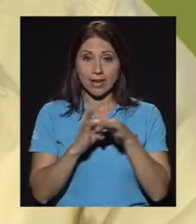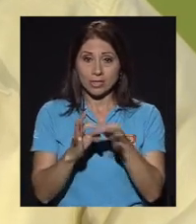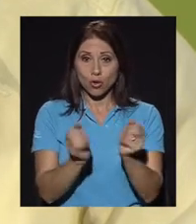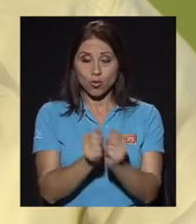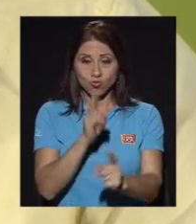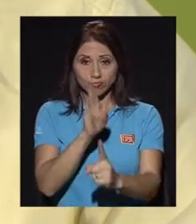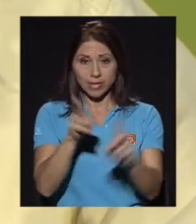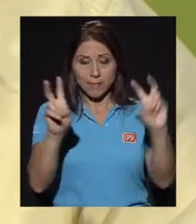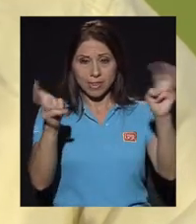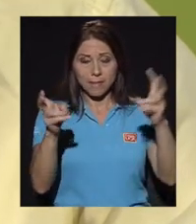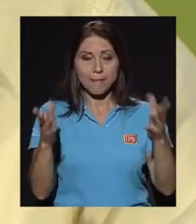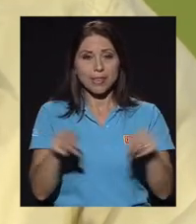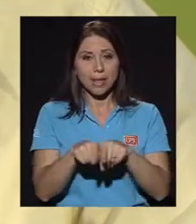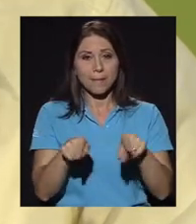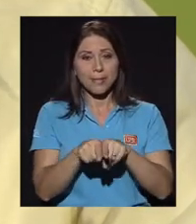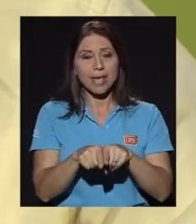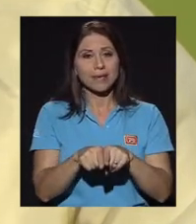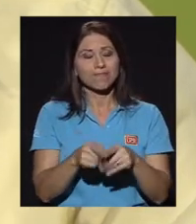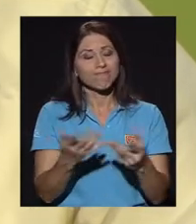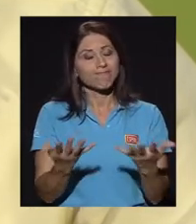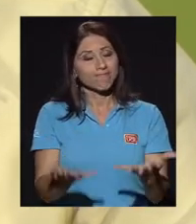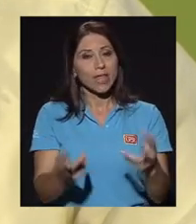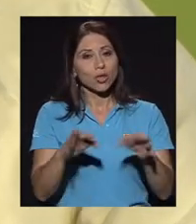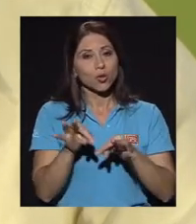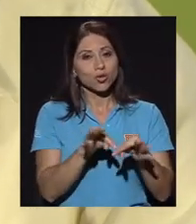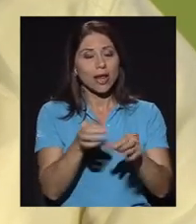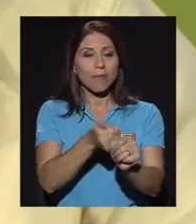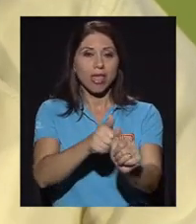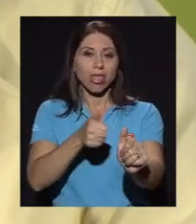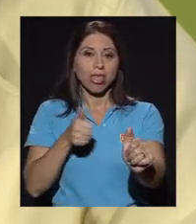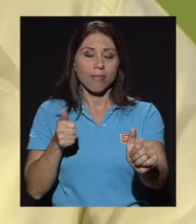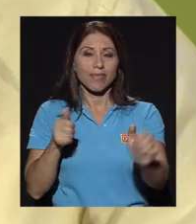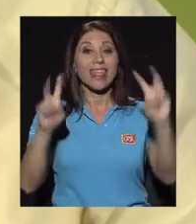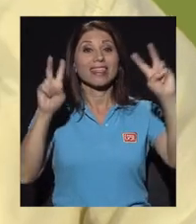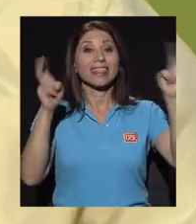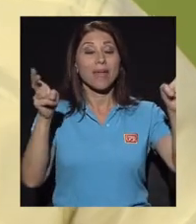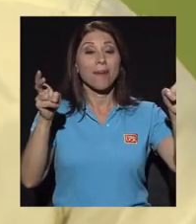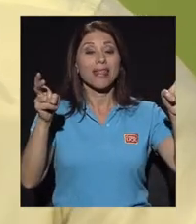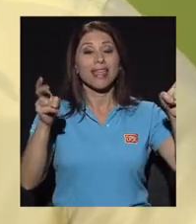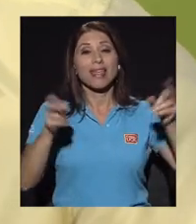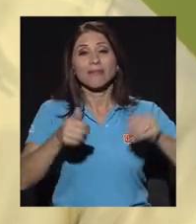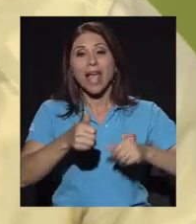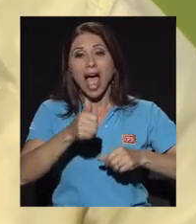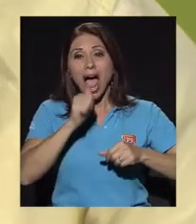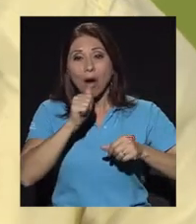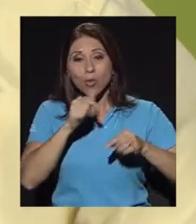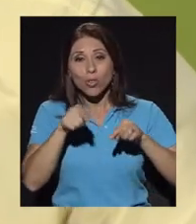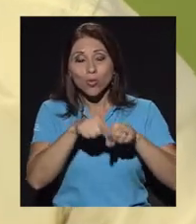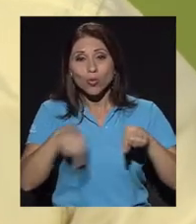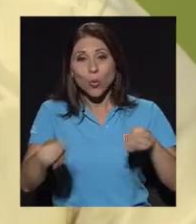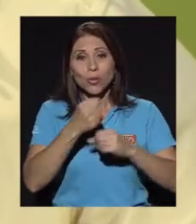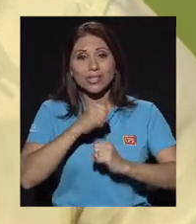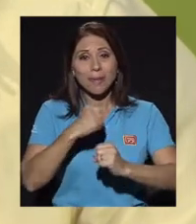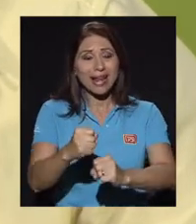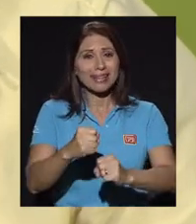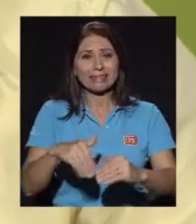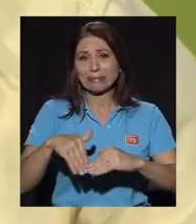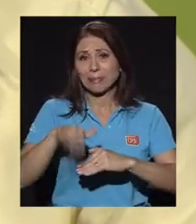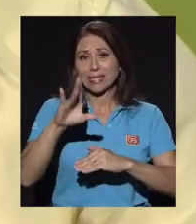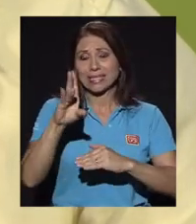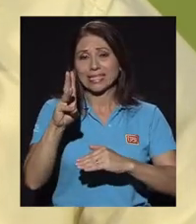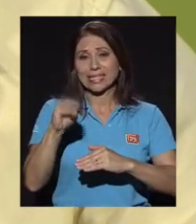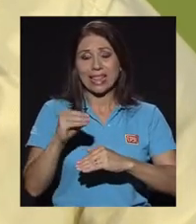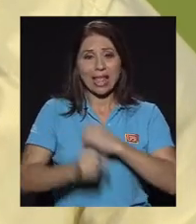Relacionado a esta materia, también tenemos un rezago inmenso en el tema del acueducto municipal. Tenemos un acueducto de más de 60 años que no ha sido